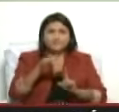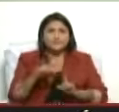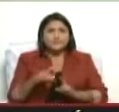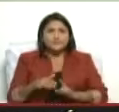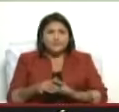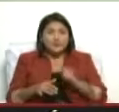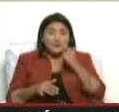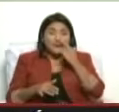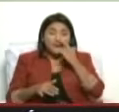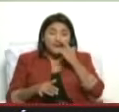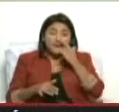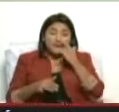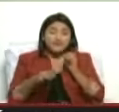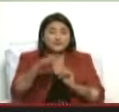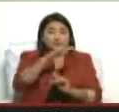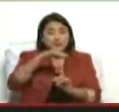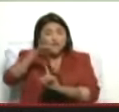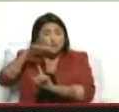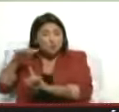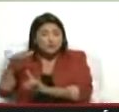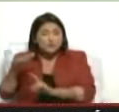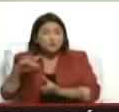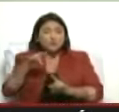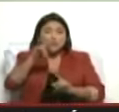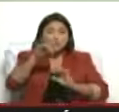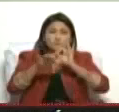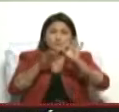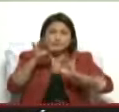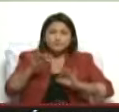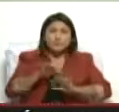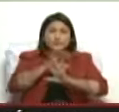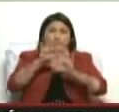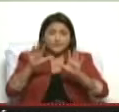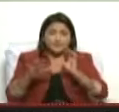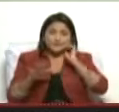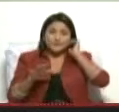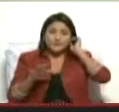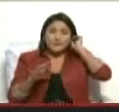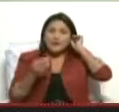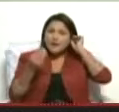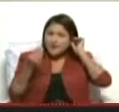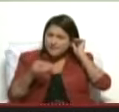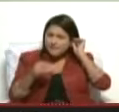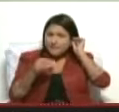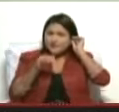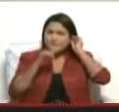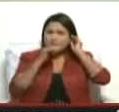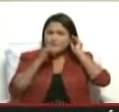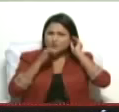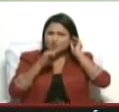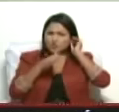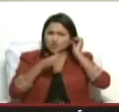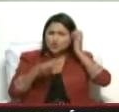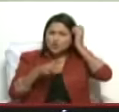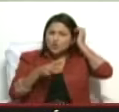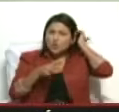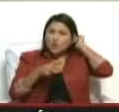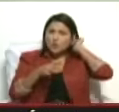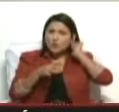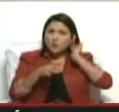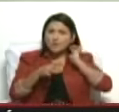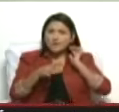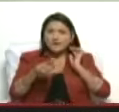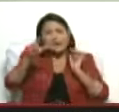cadena de hechos conspirativos Qué elementos de comisión tiene su despacho no sé si han hecho más investigaciones en torno a la vinculación de Rocío San